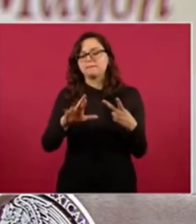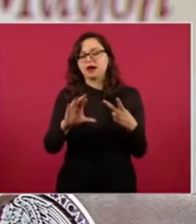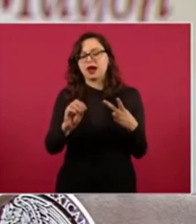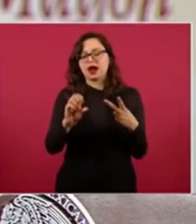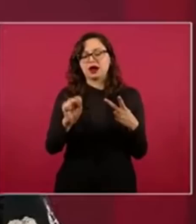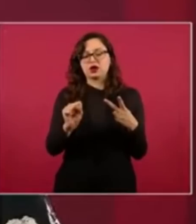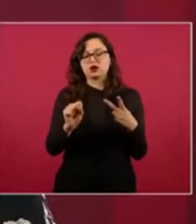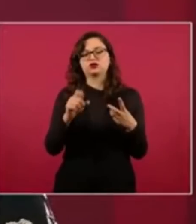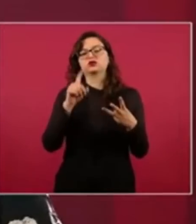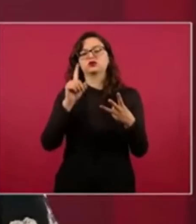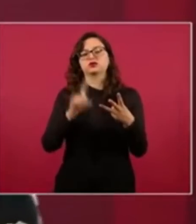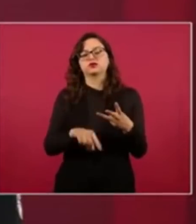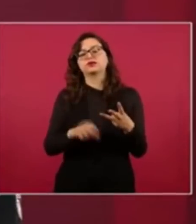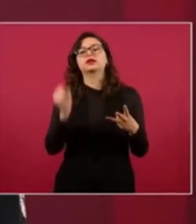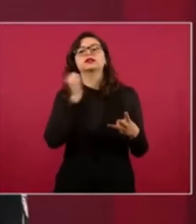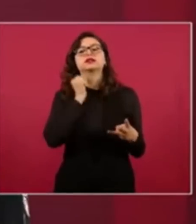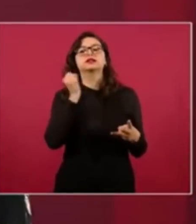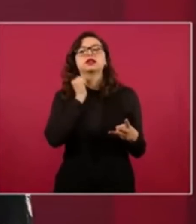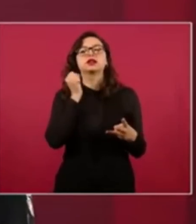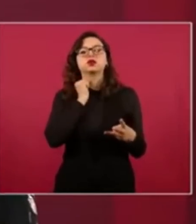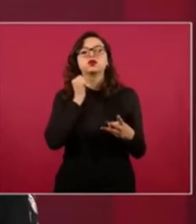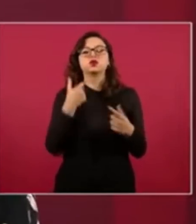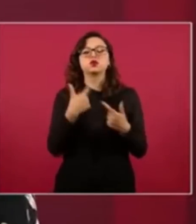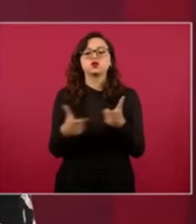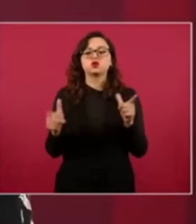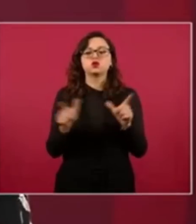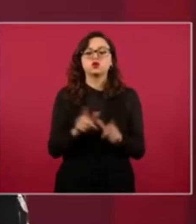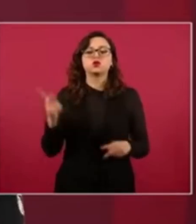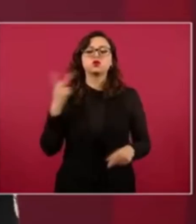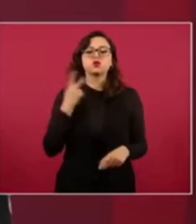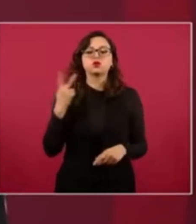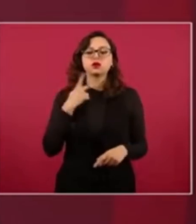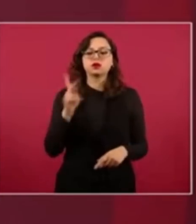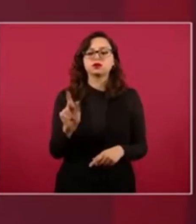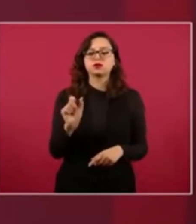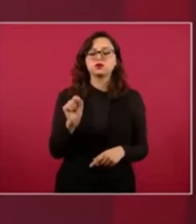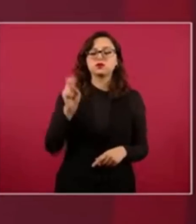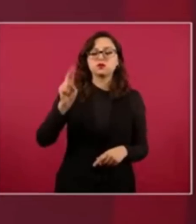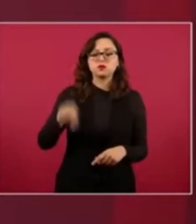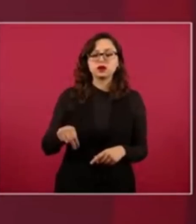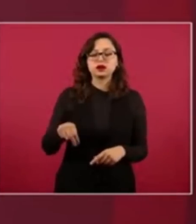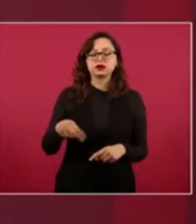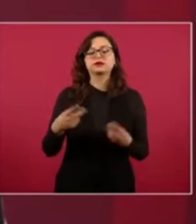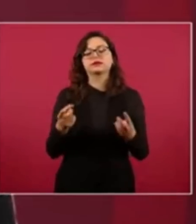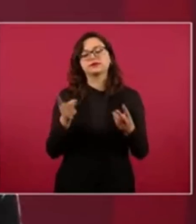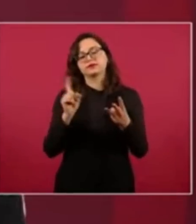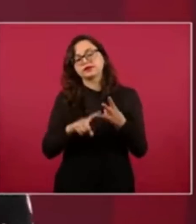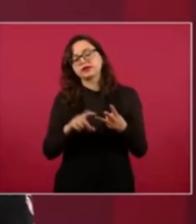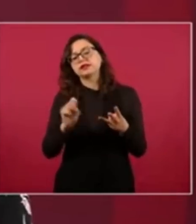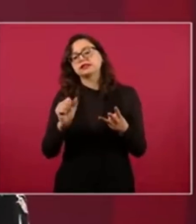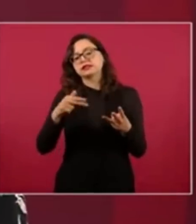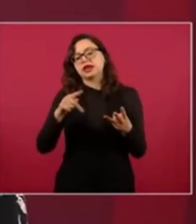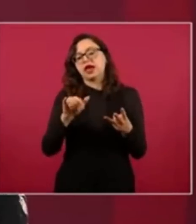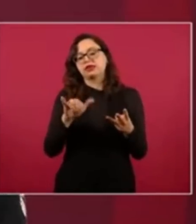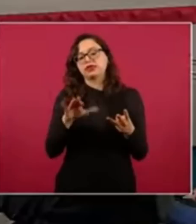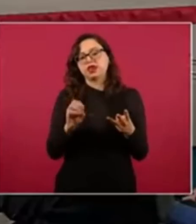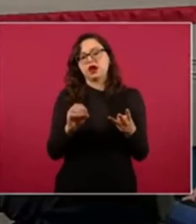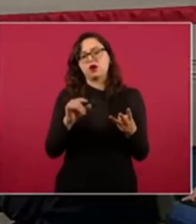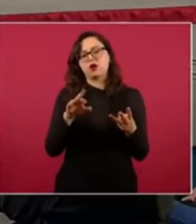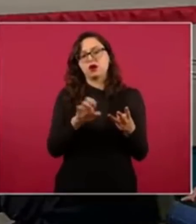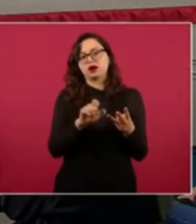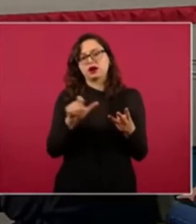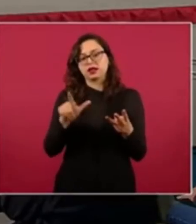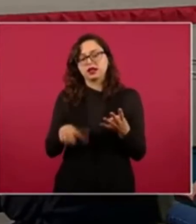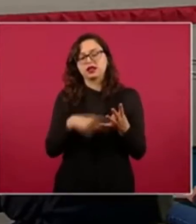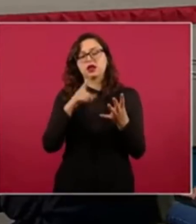los senadores del Partido Acción Nacional, también Santiago Krill, Jorge